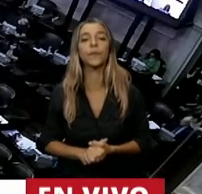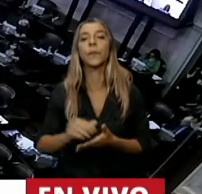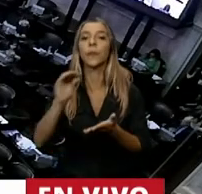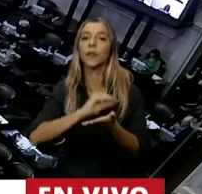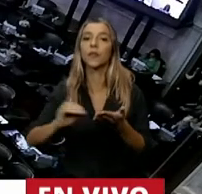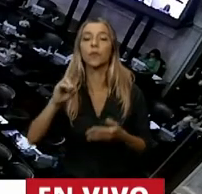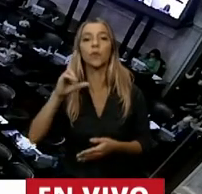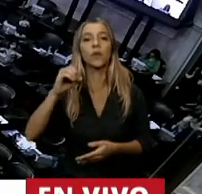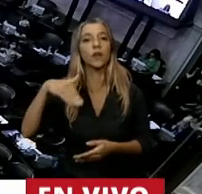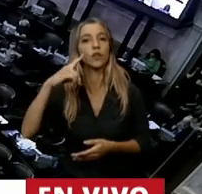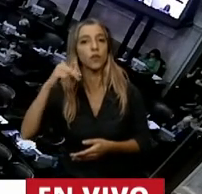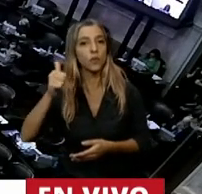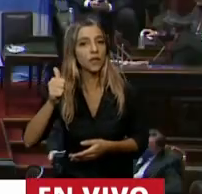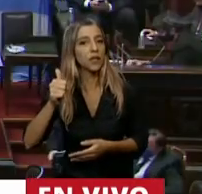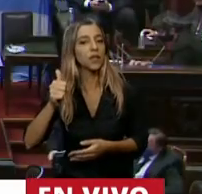Diputada Romina Urgic.